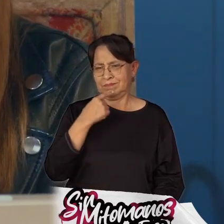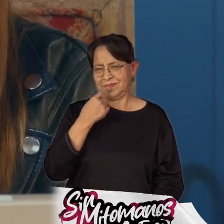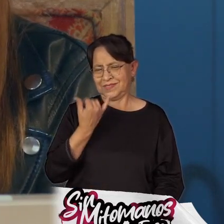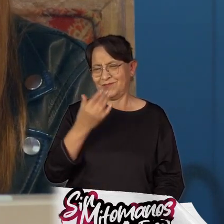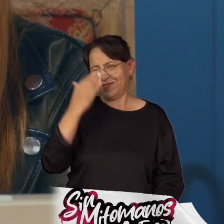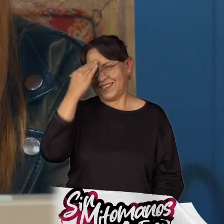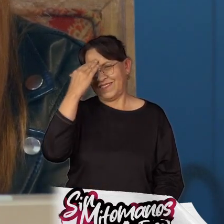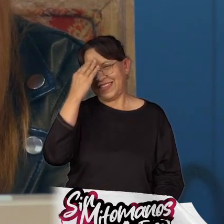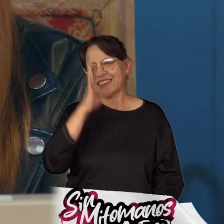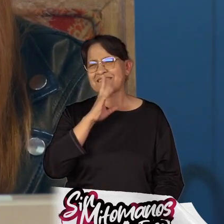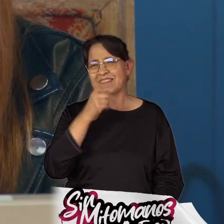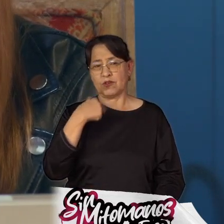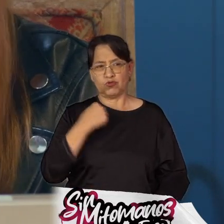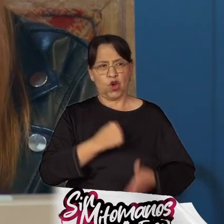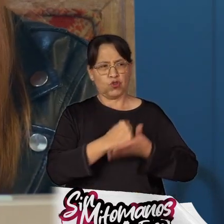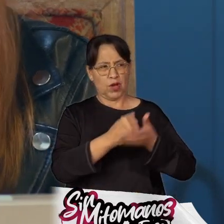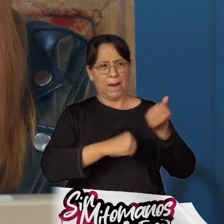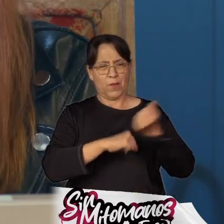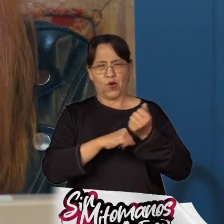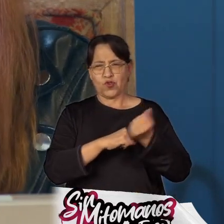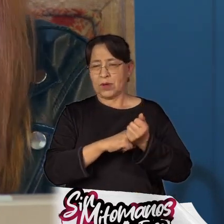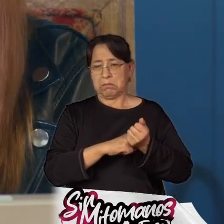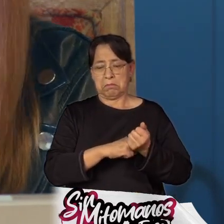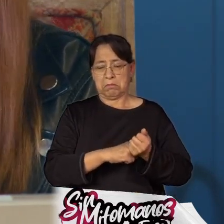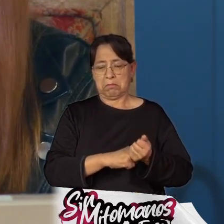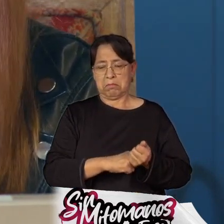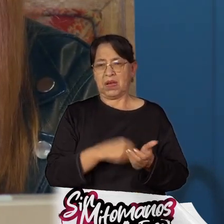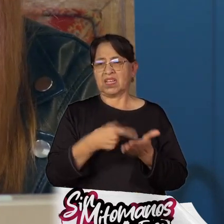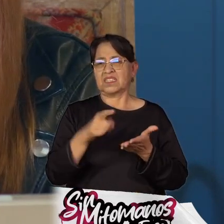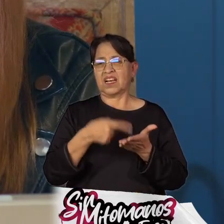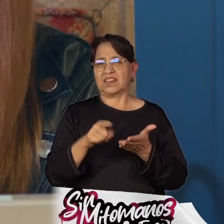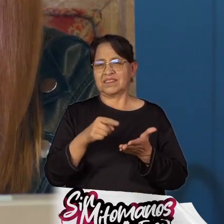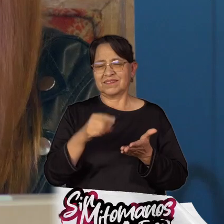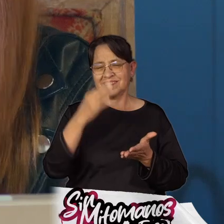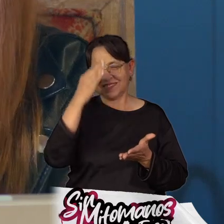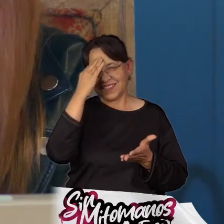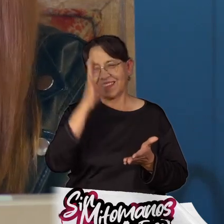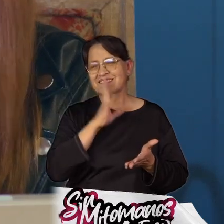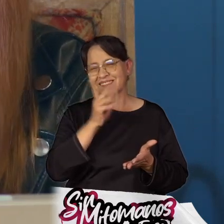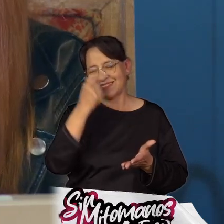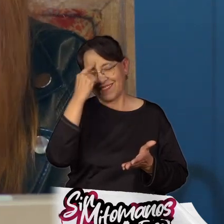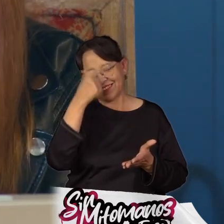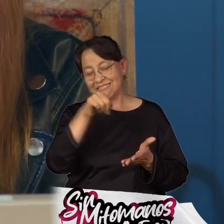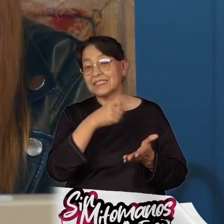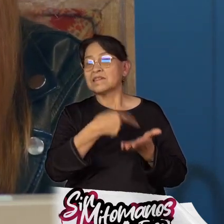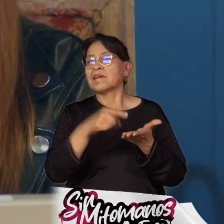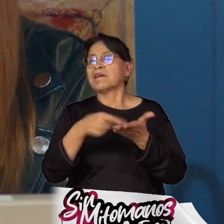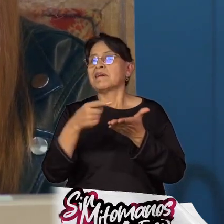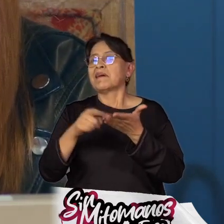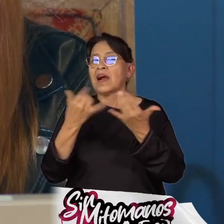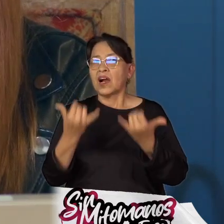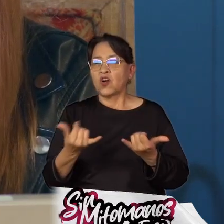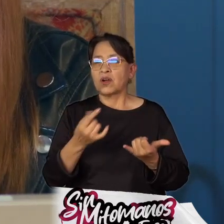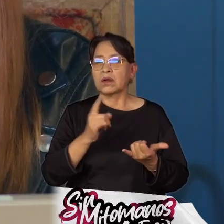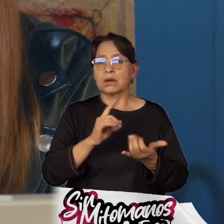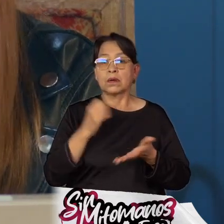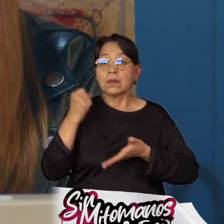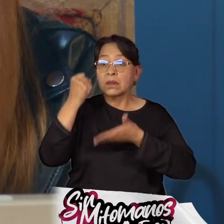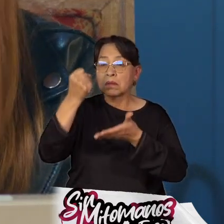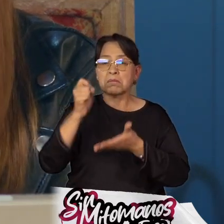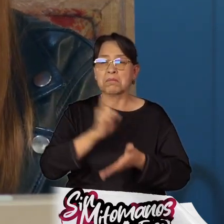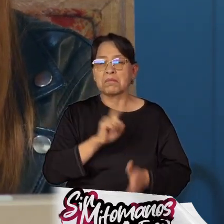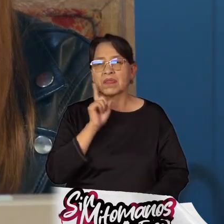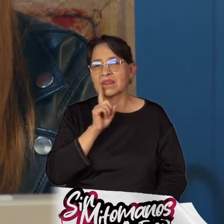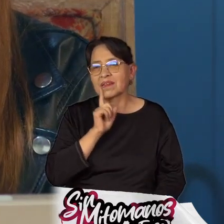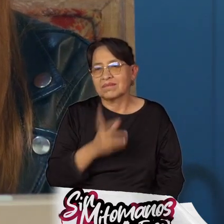de muchas cosas que en lo que se debería invertir no se invierte y en lo que no se debería invertir se invierte. Quiere decir que se quiten